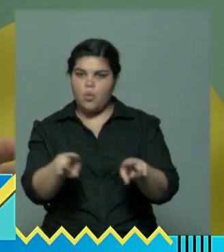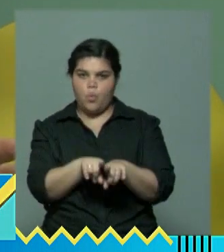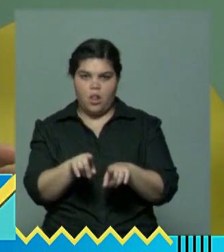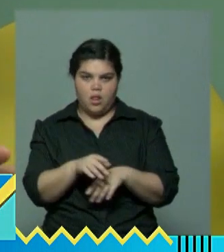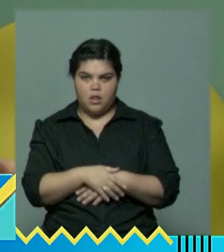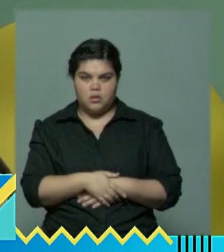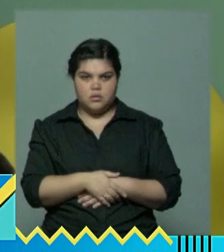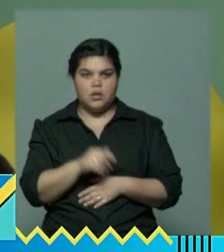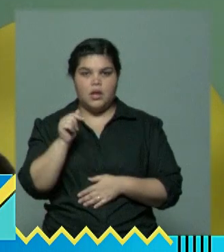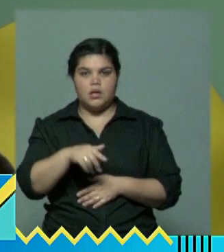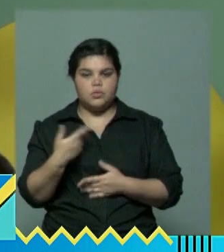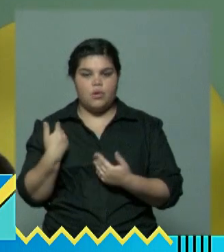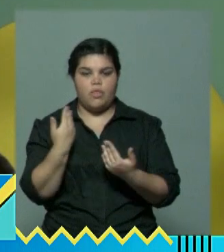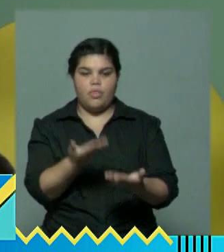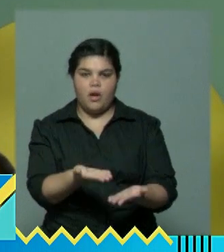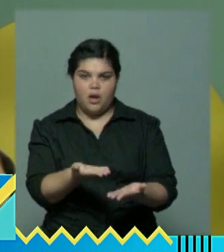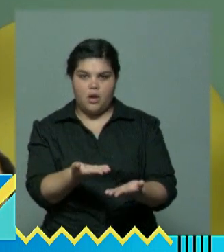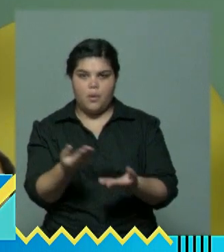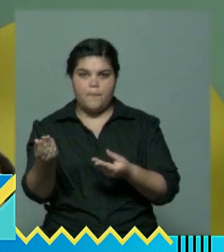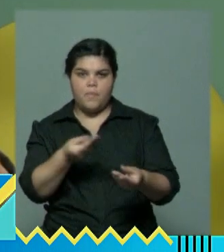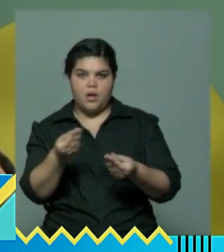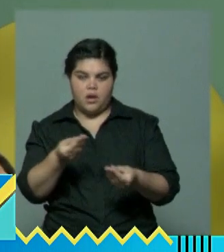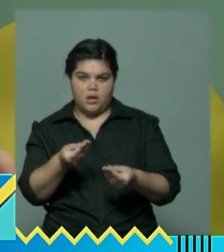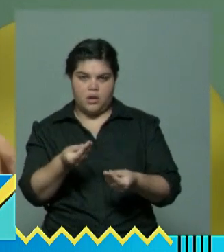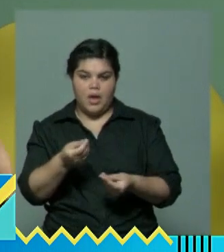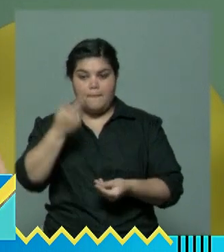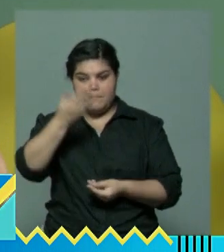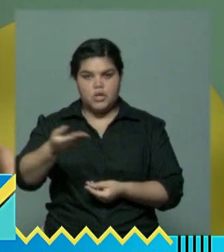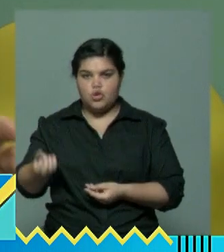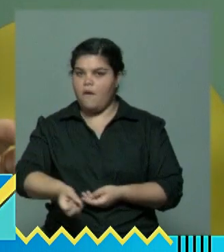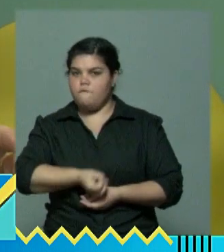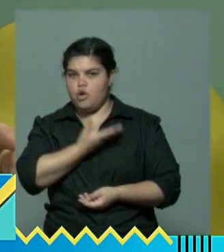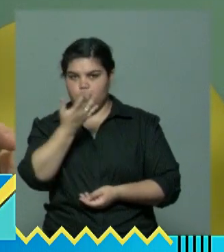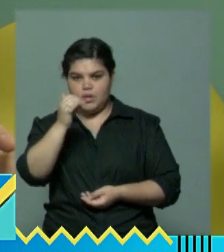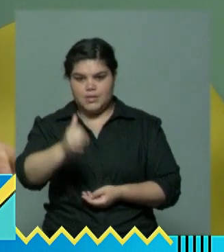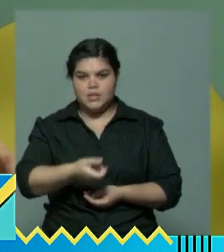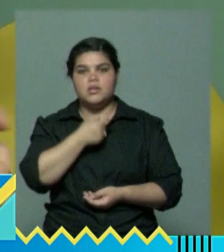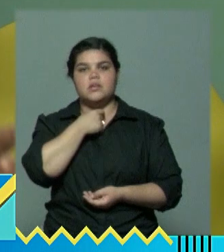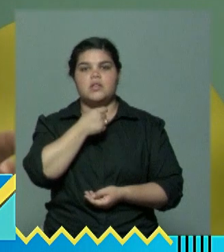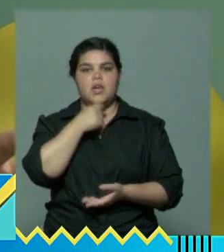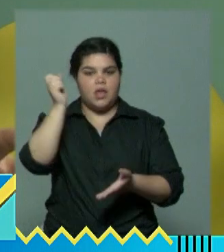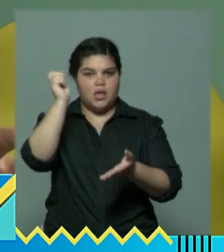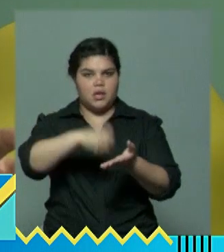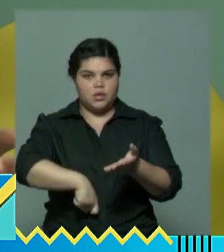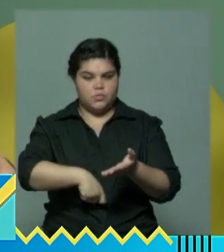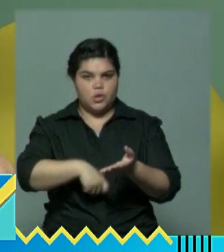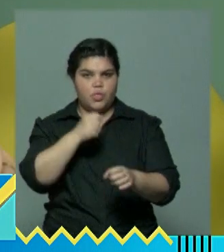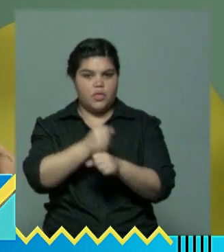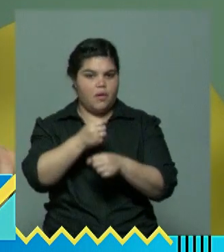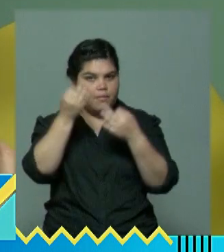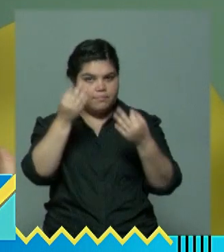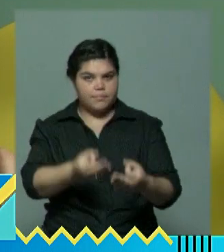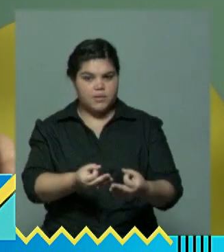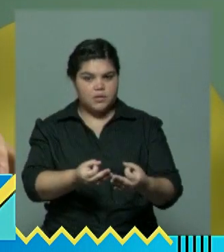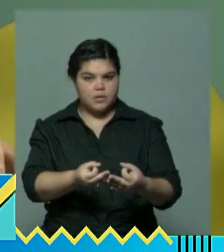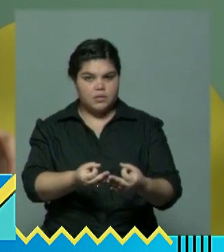a los efectos de ofrecer a aquellos que de buena fe quieran incorporarse al sistema, hacer esta quita.